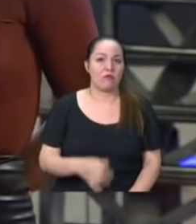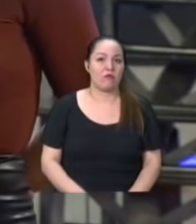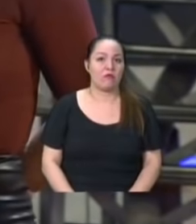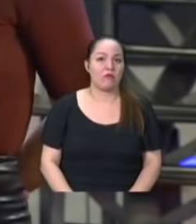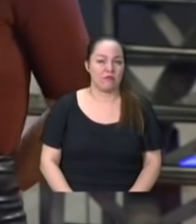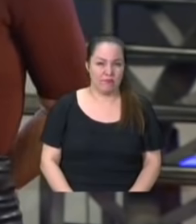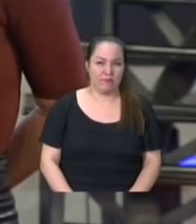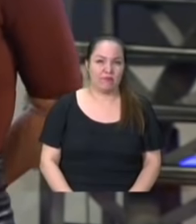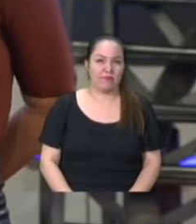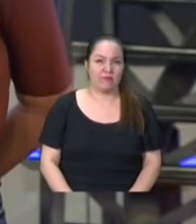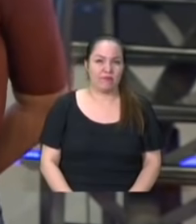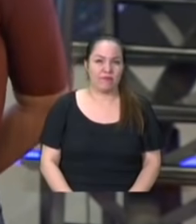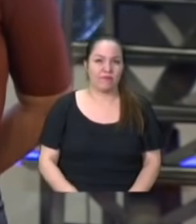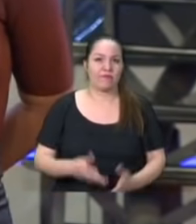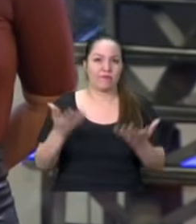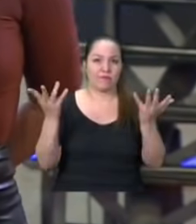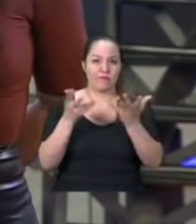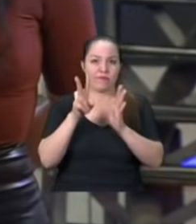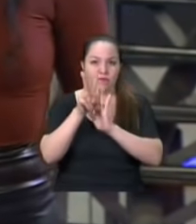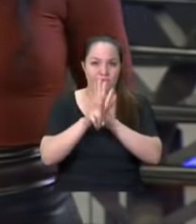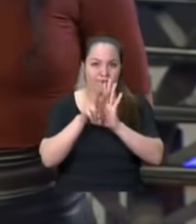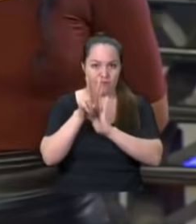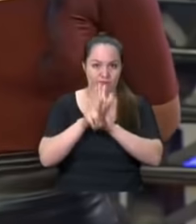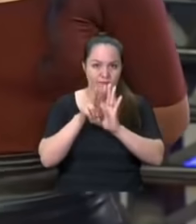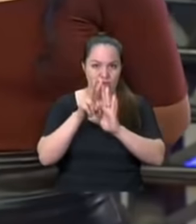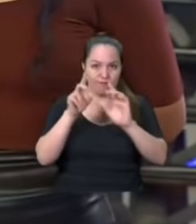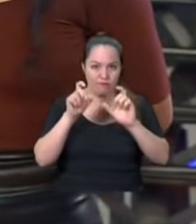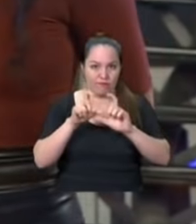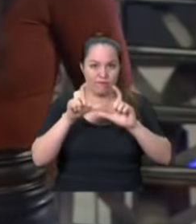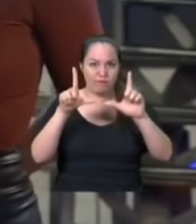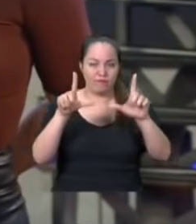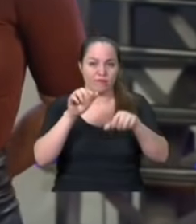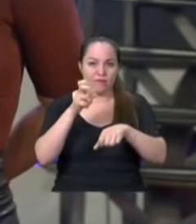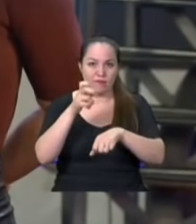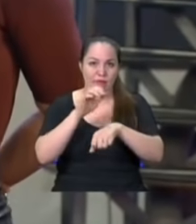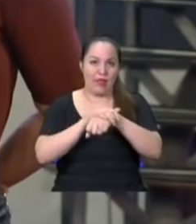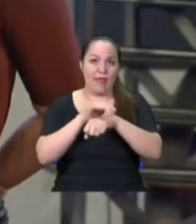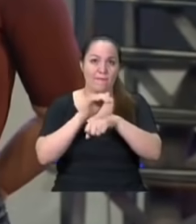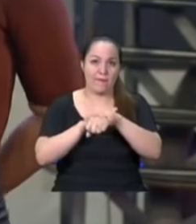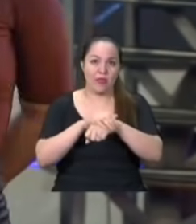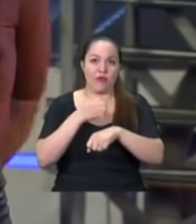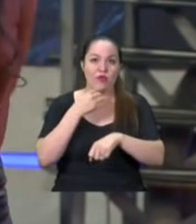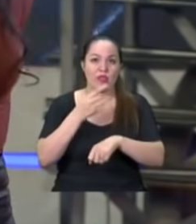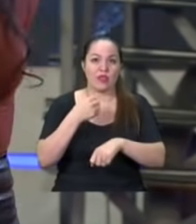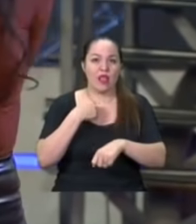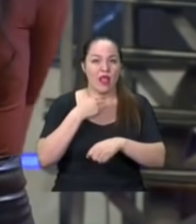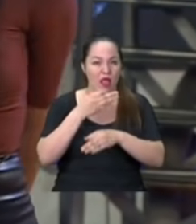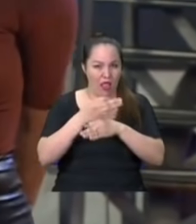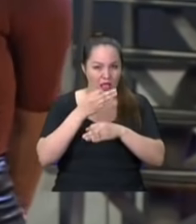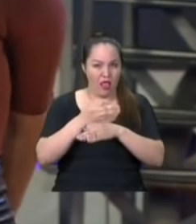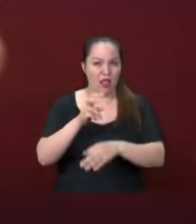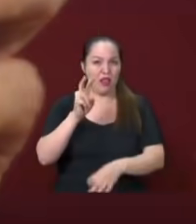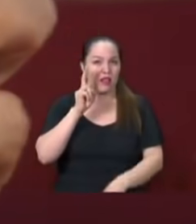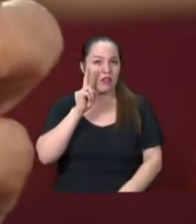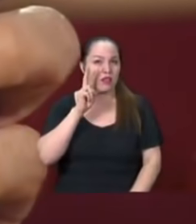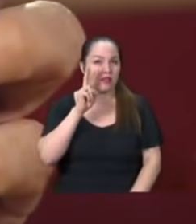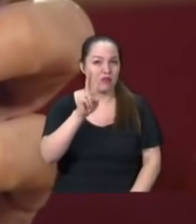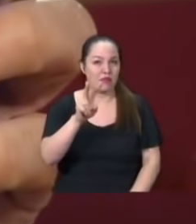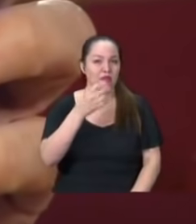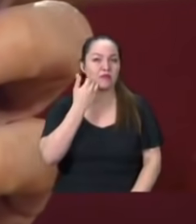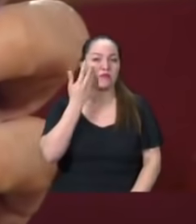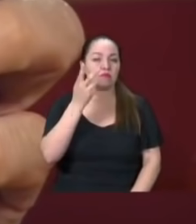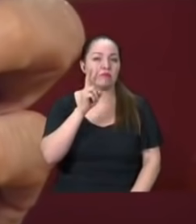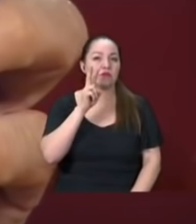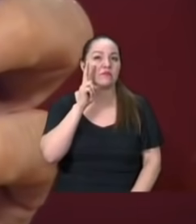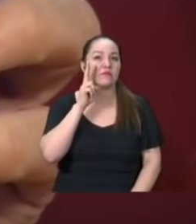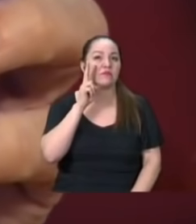Déjenme poner este video de aquí, de este amigo que dice, los estoy viendo y quiero que vean